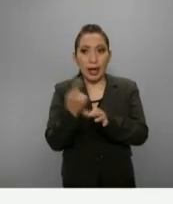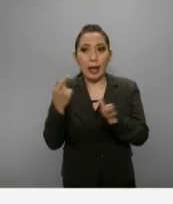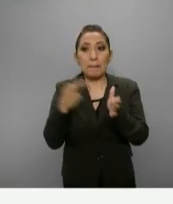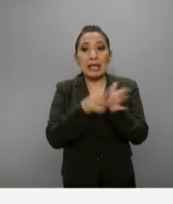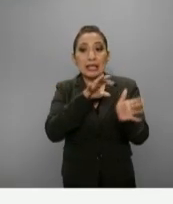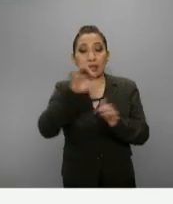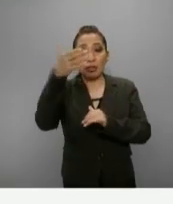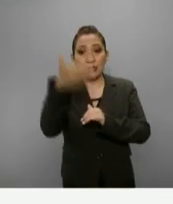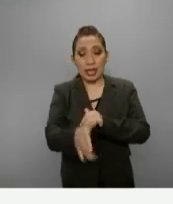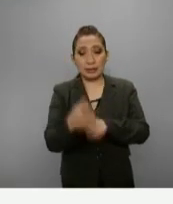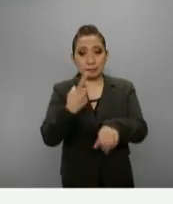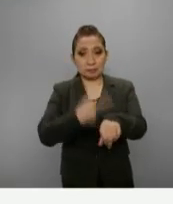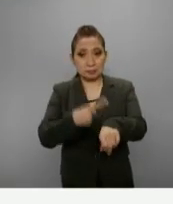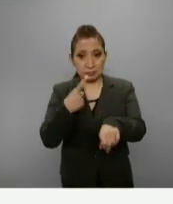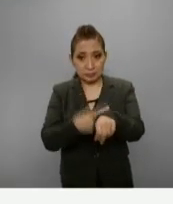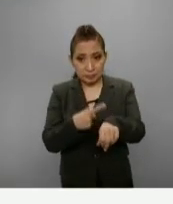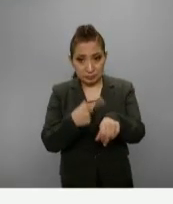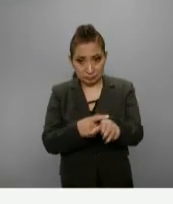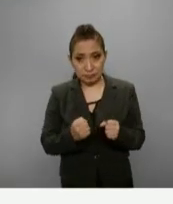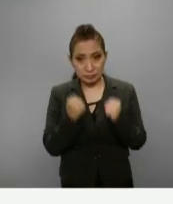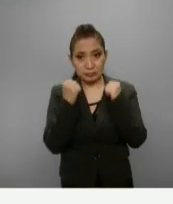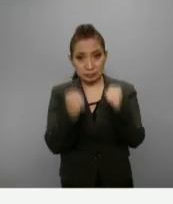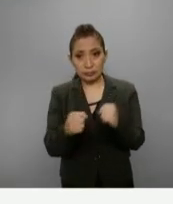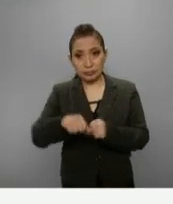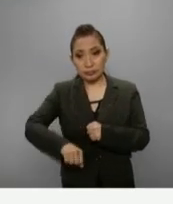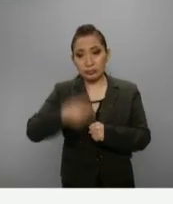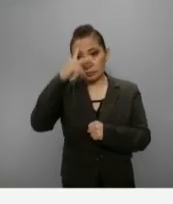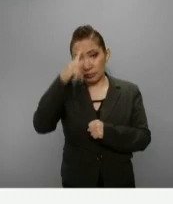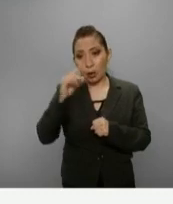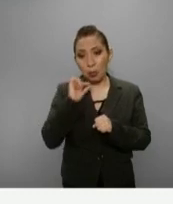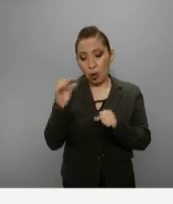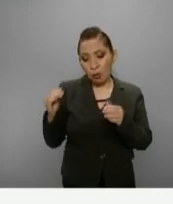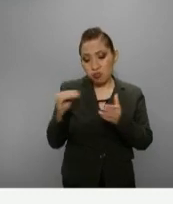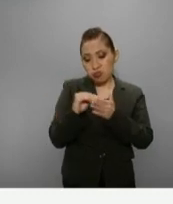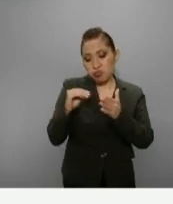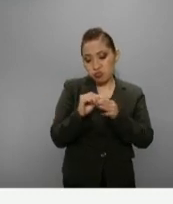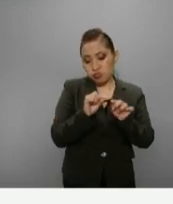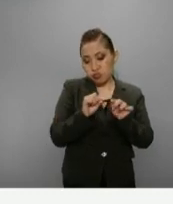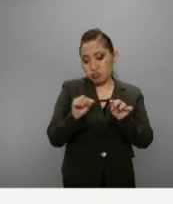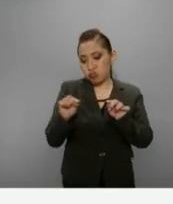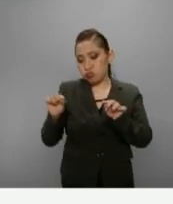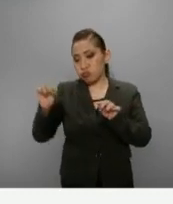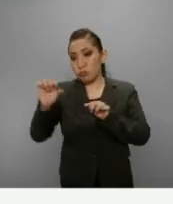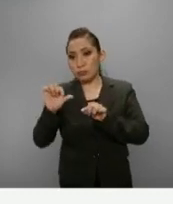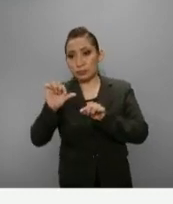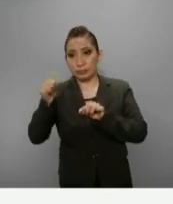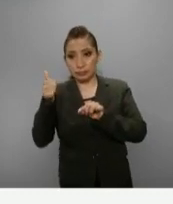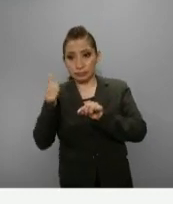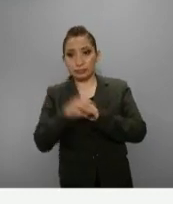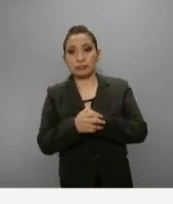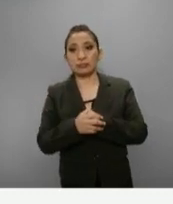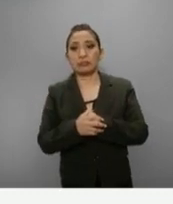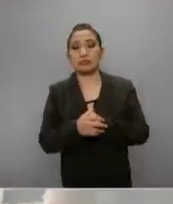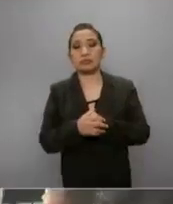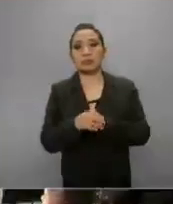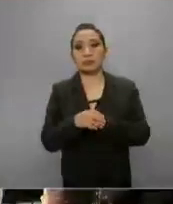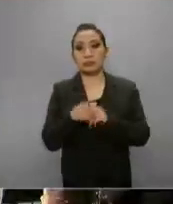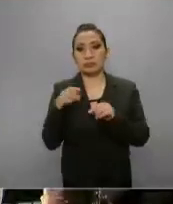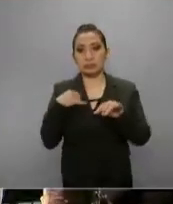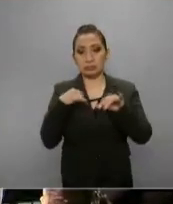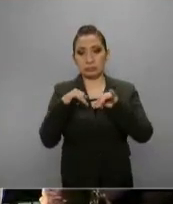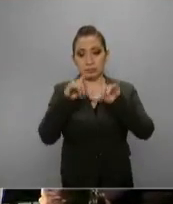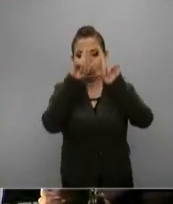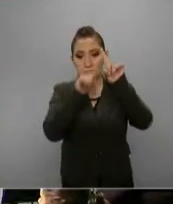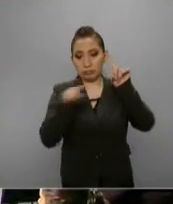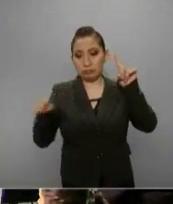los 1.510 casos confirmados al día de hoy, cómo se han acumulado. Y en el siguiente gráfico, que